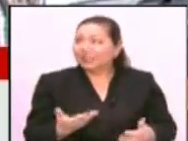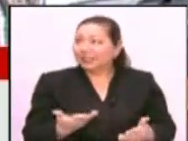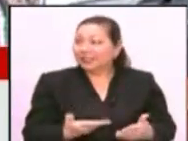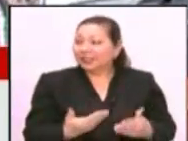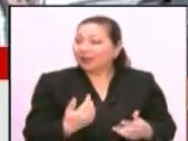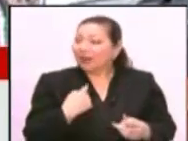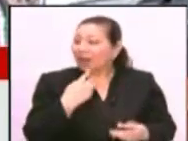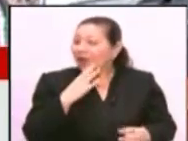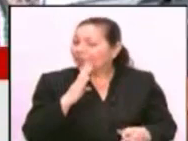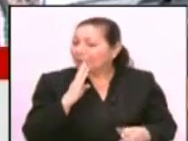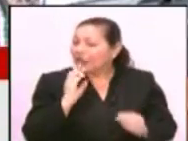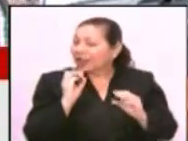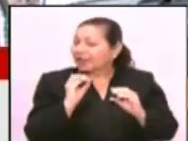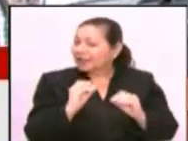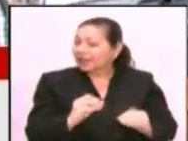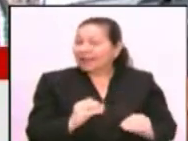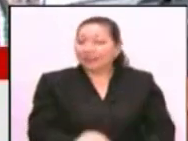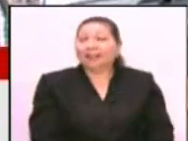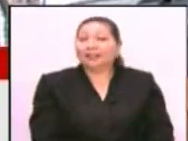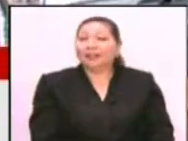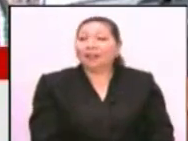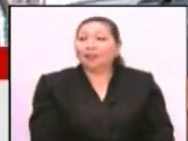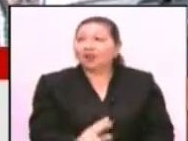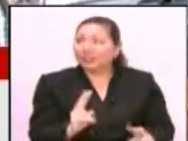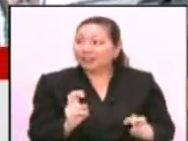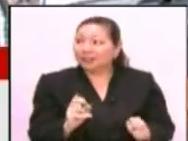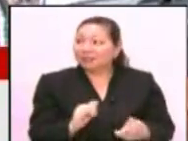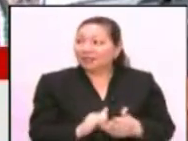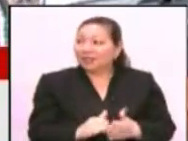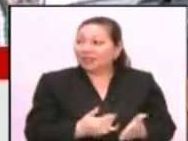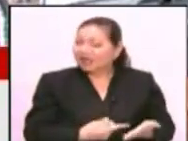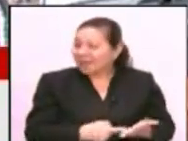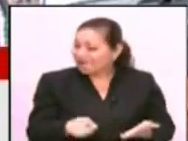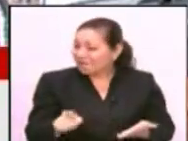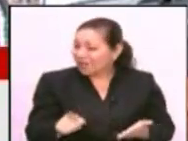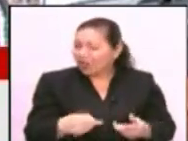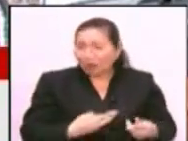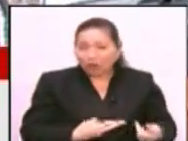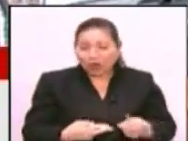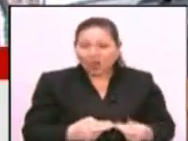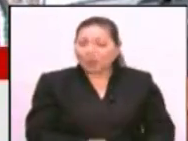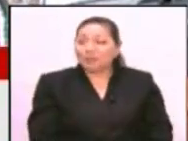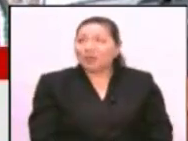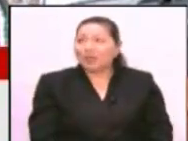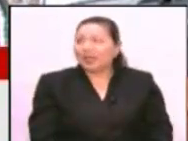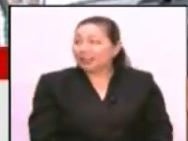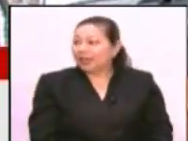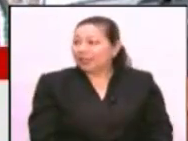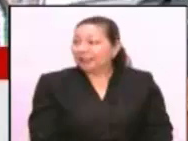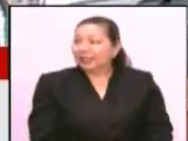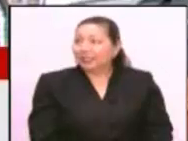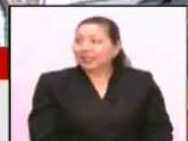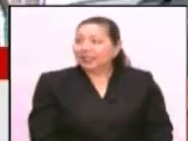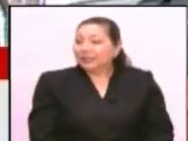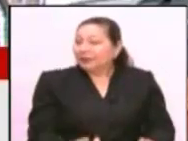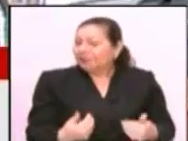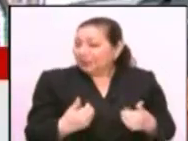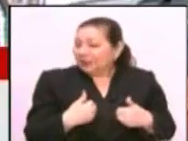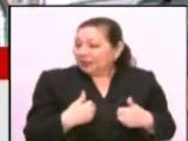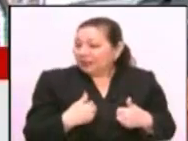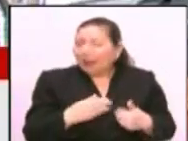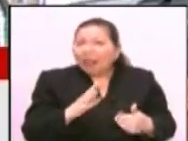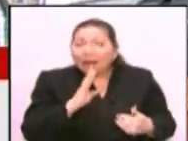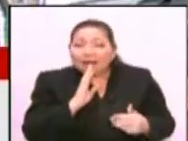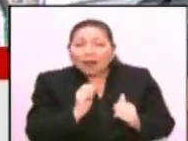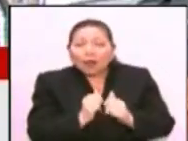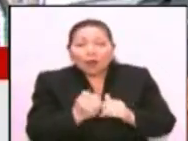si podríamos dar, y además no es un tema de que llevarlos y combinarlos hemos tenido las